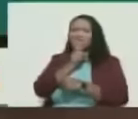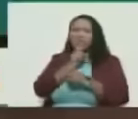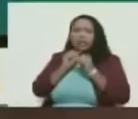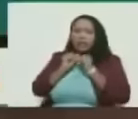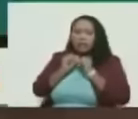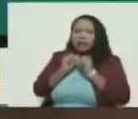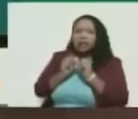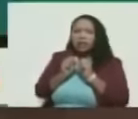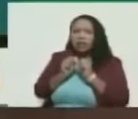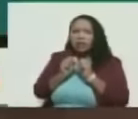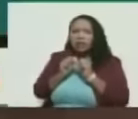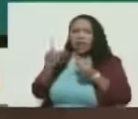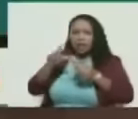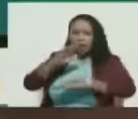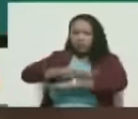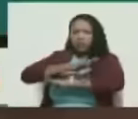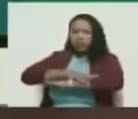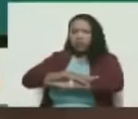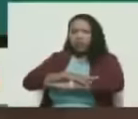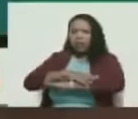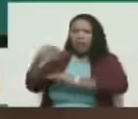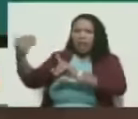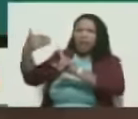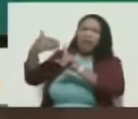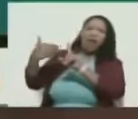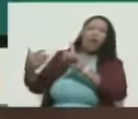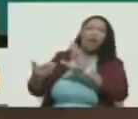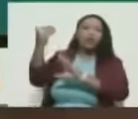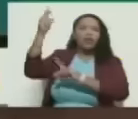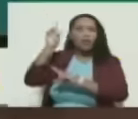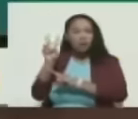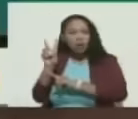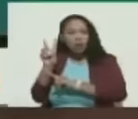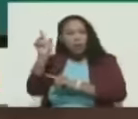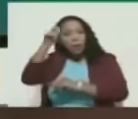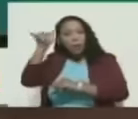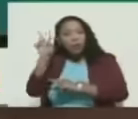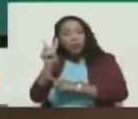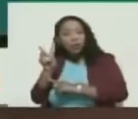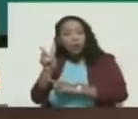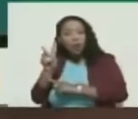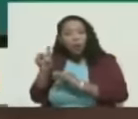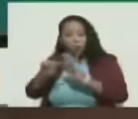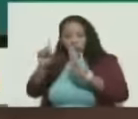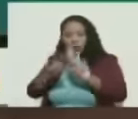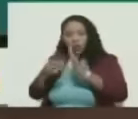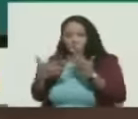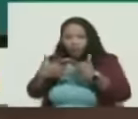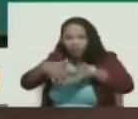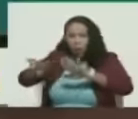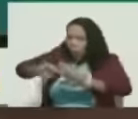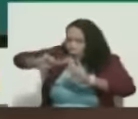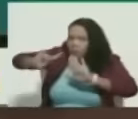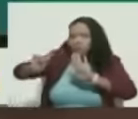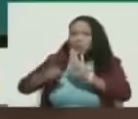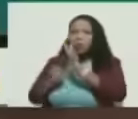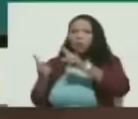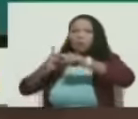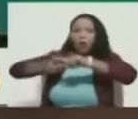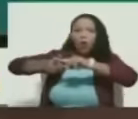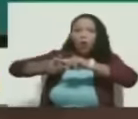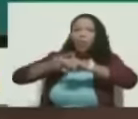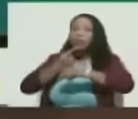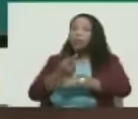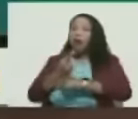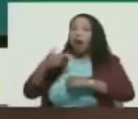su actitud agresiva hacia nuestra soberanía cuando el pueblo venezolano, como un todo, como yo estoy seguro que va a pasar, les diga,